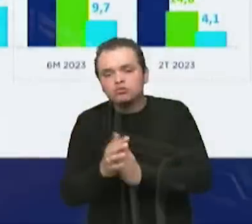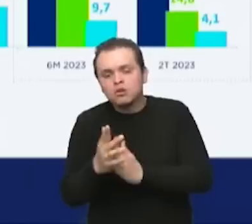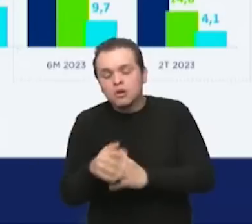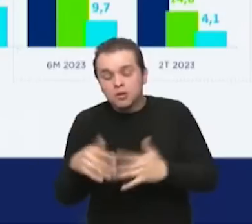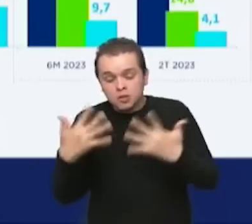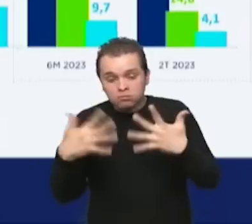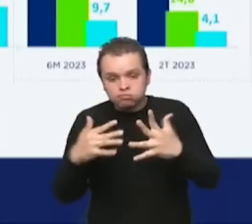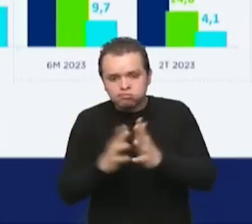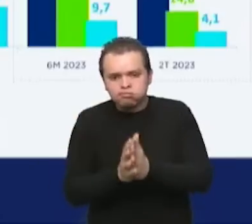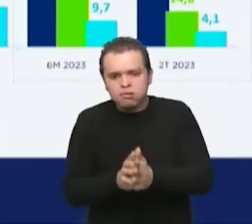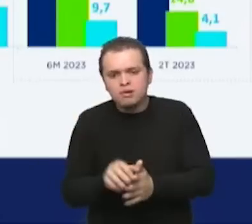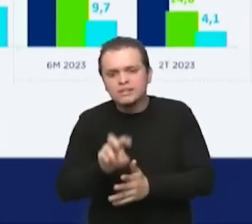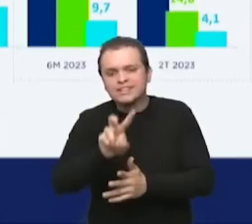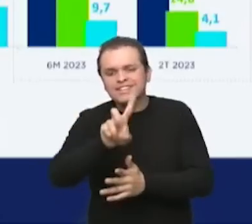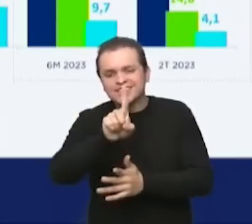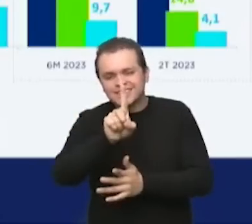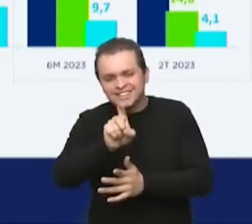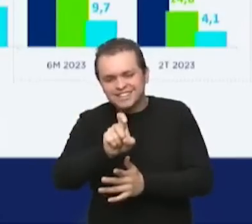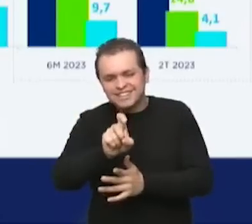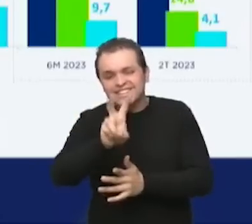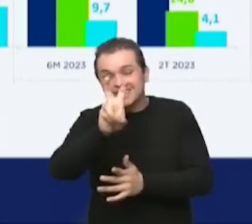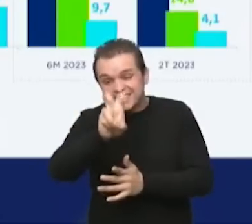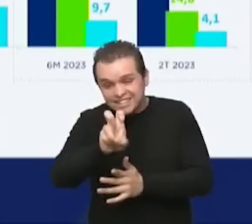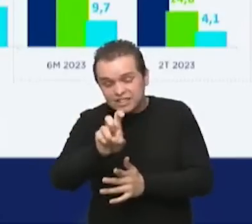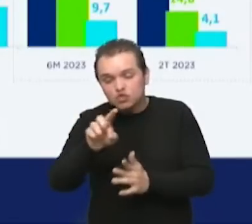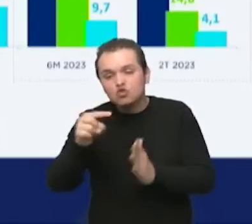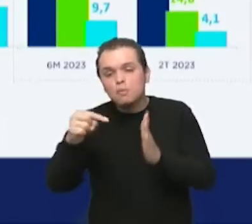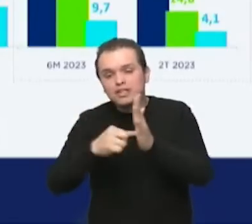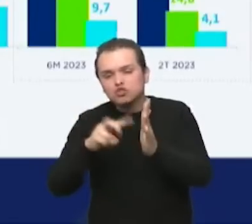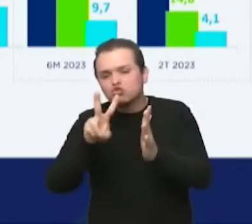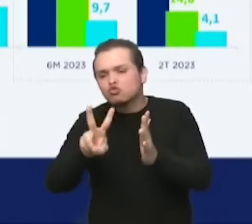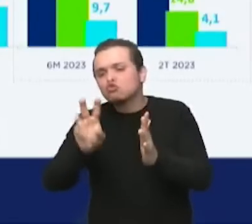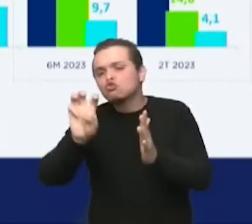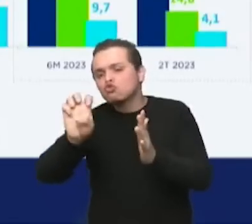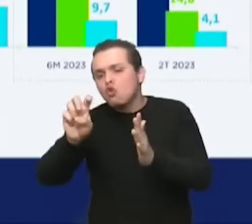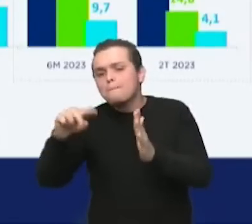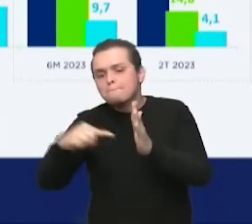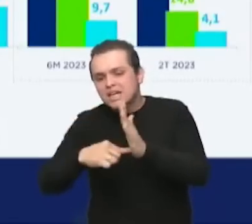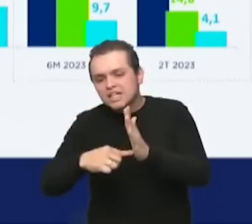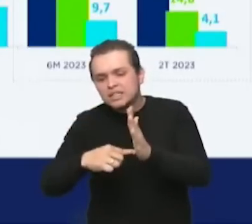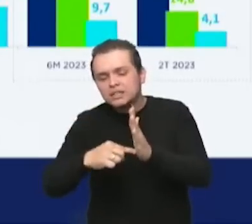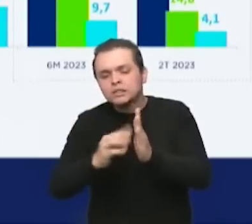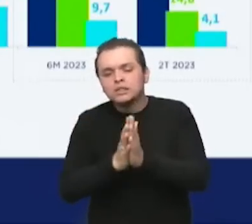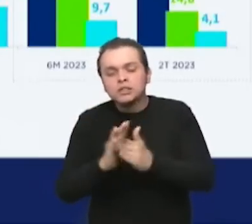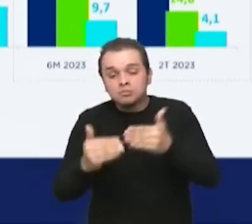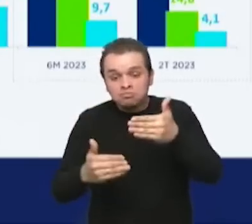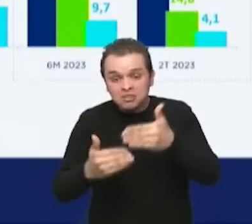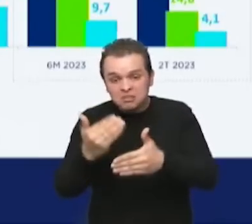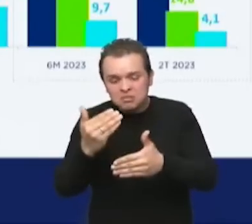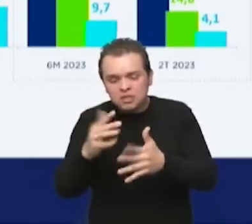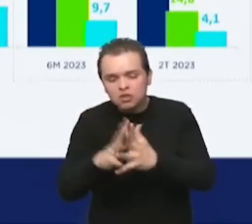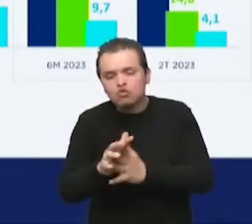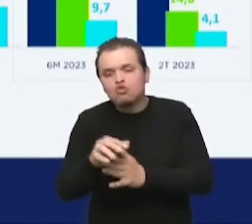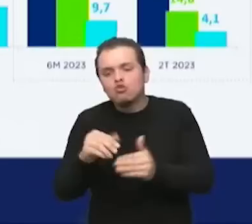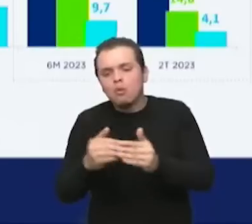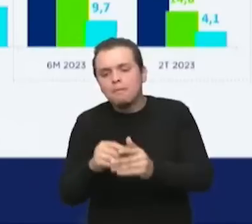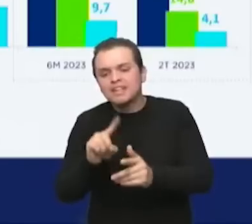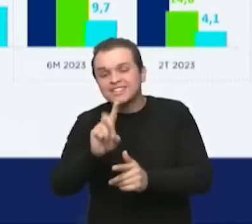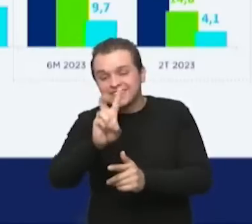un histórico de 728 mil barriles por día promedio pero en el acumulado del primer semestre